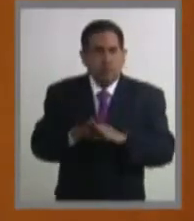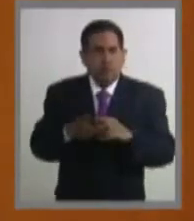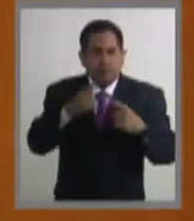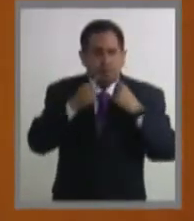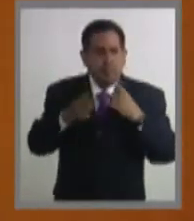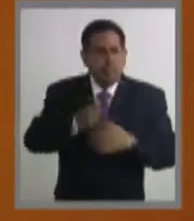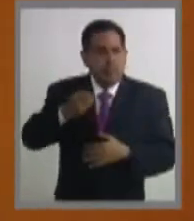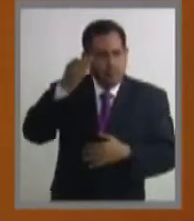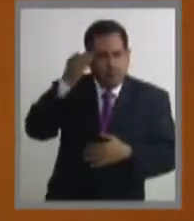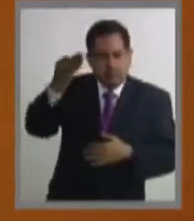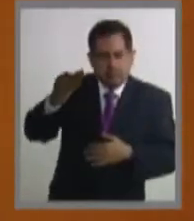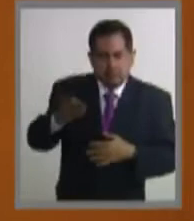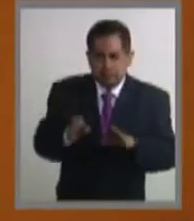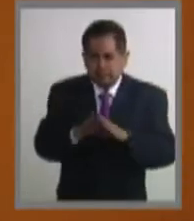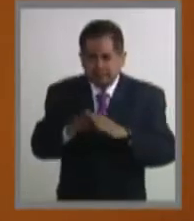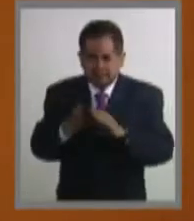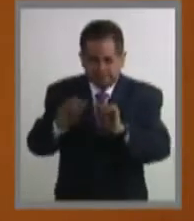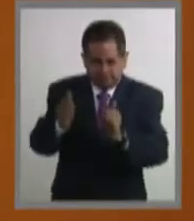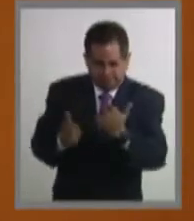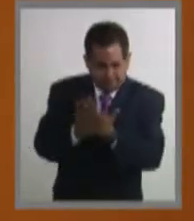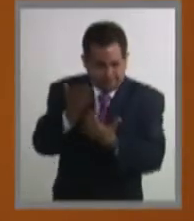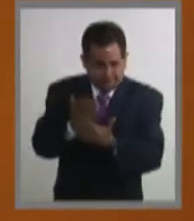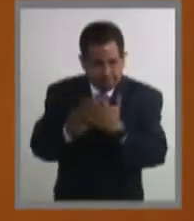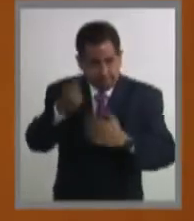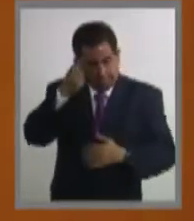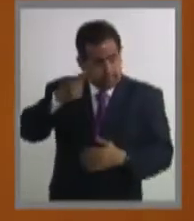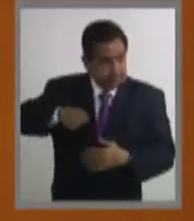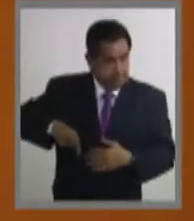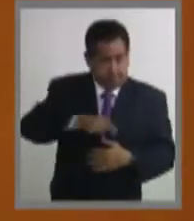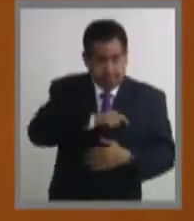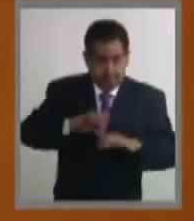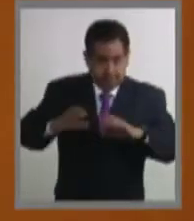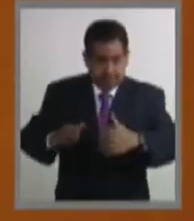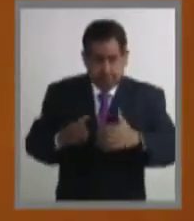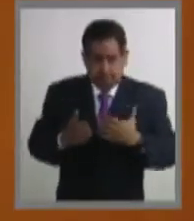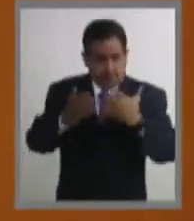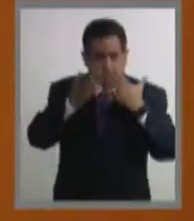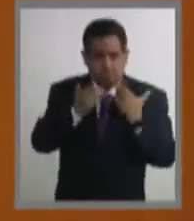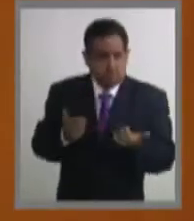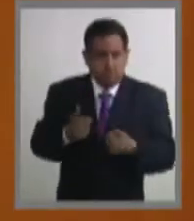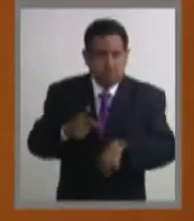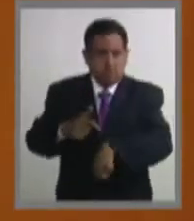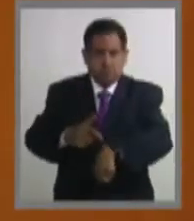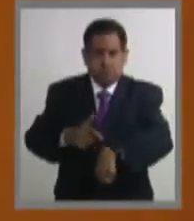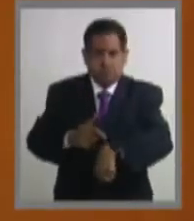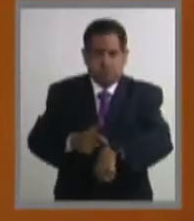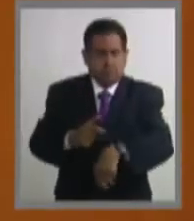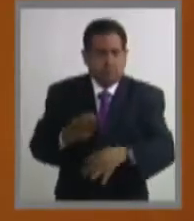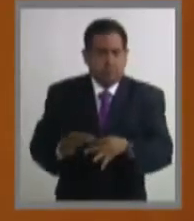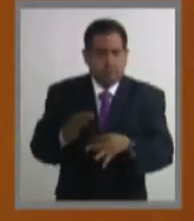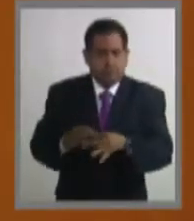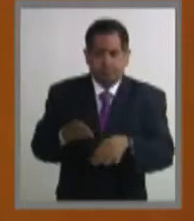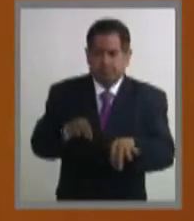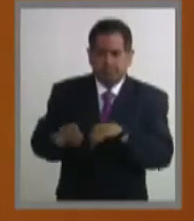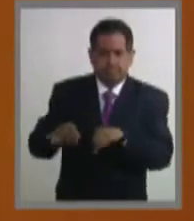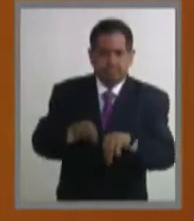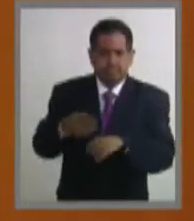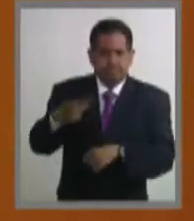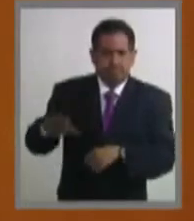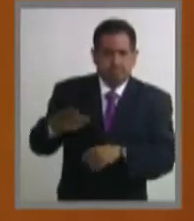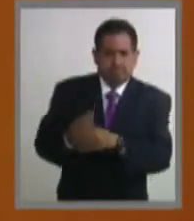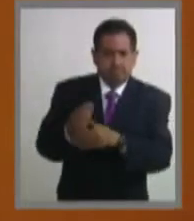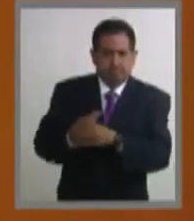que utilizan. Los artesanos y las artesanas de nuestra comunidad no tienen un horario fijo para producir sus